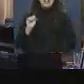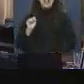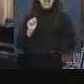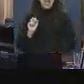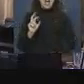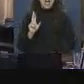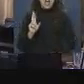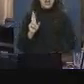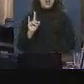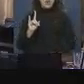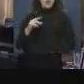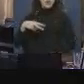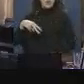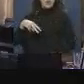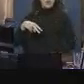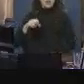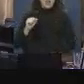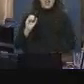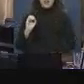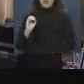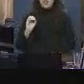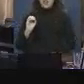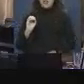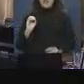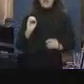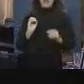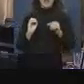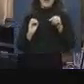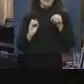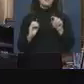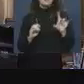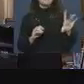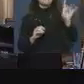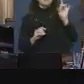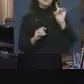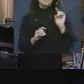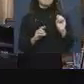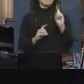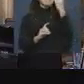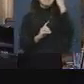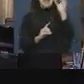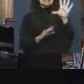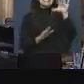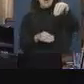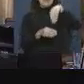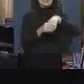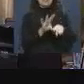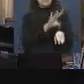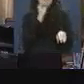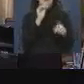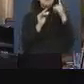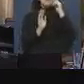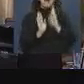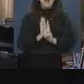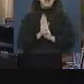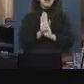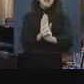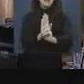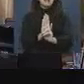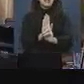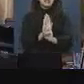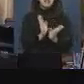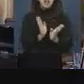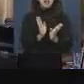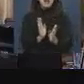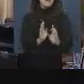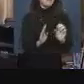que sacaron las primeras cinco votaciones en las elecciones para elegir a sues an hace unos meses atrás